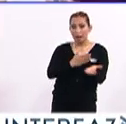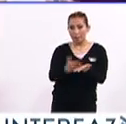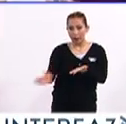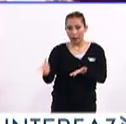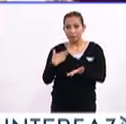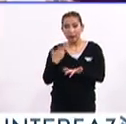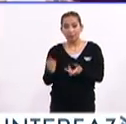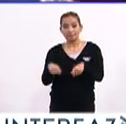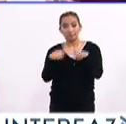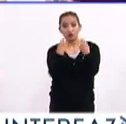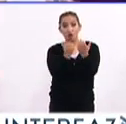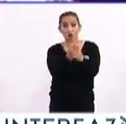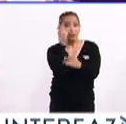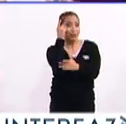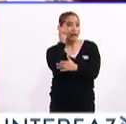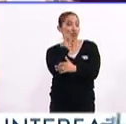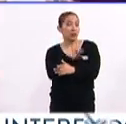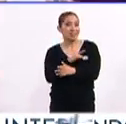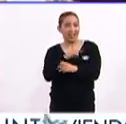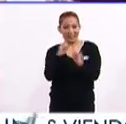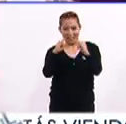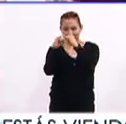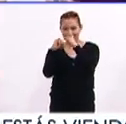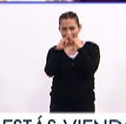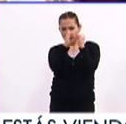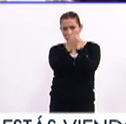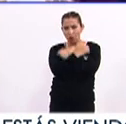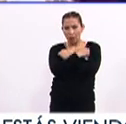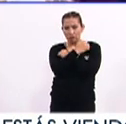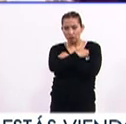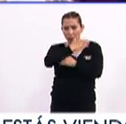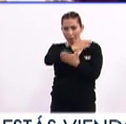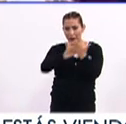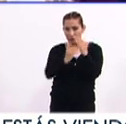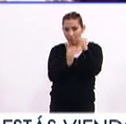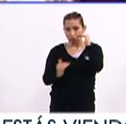parte, designó como nueva directora de los institutos de educación